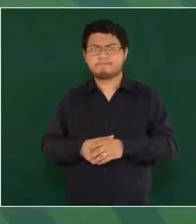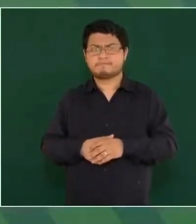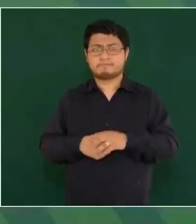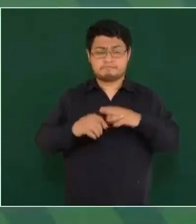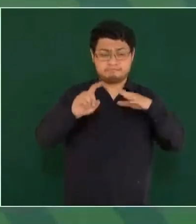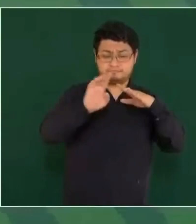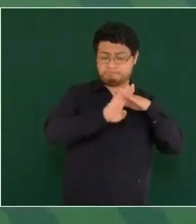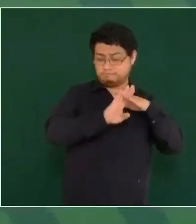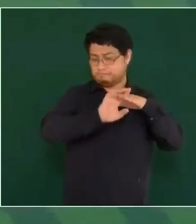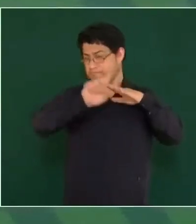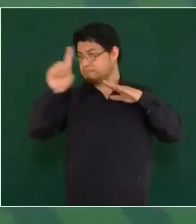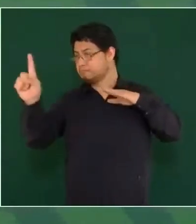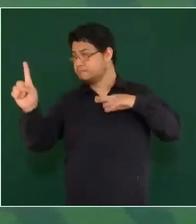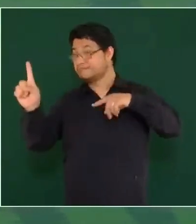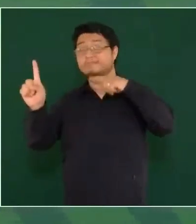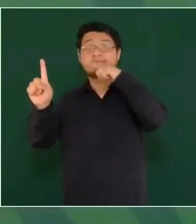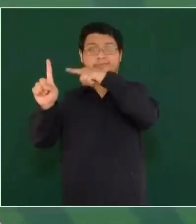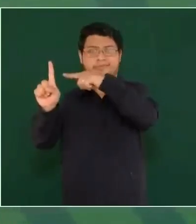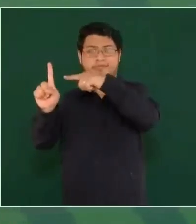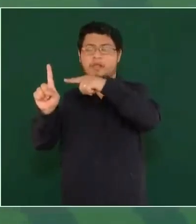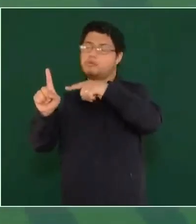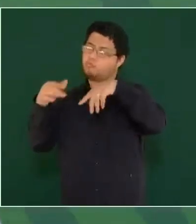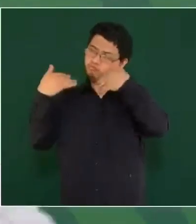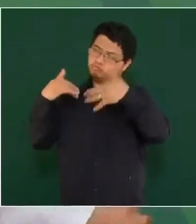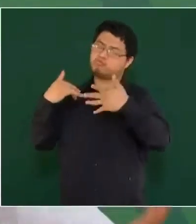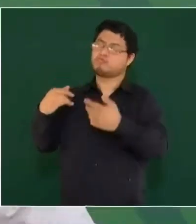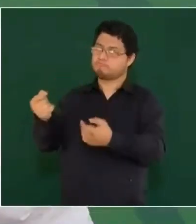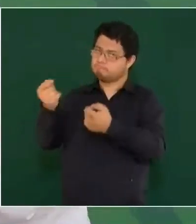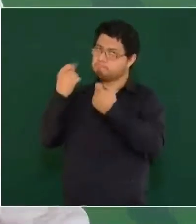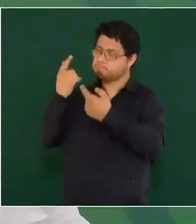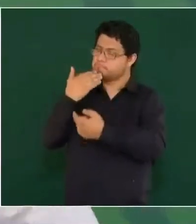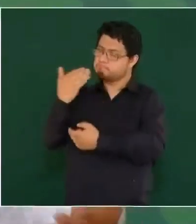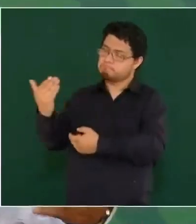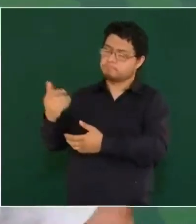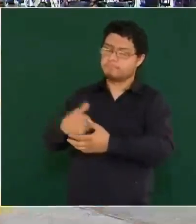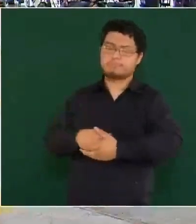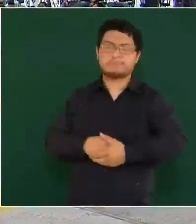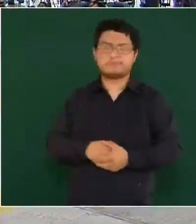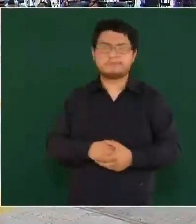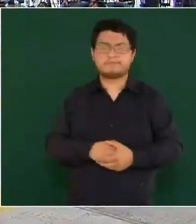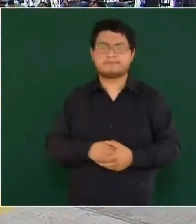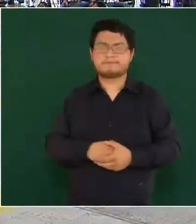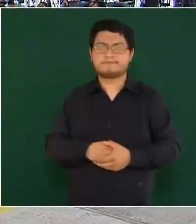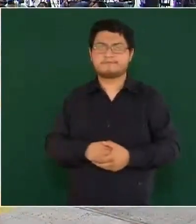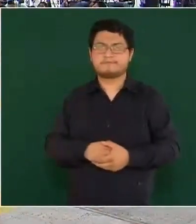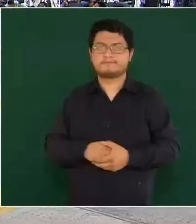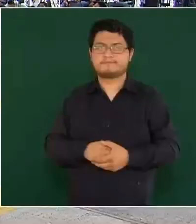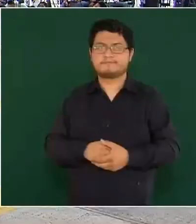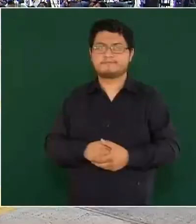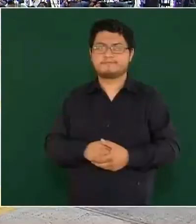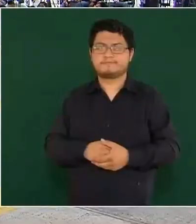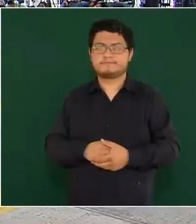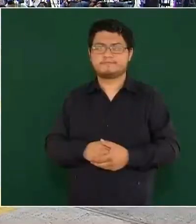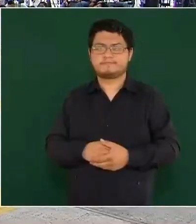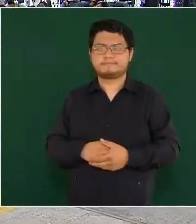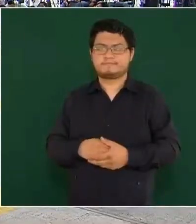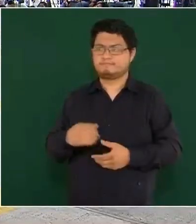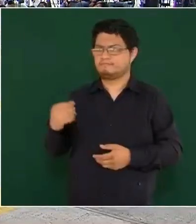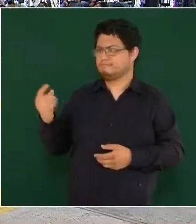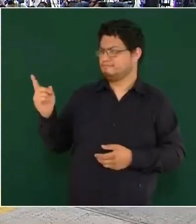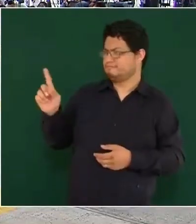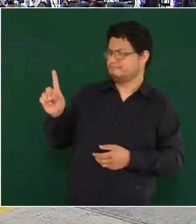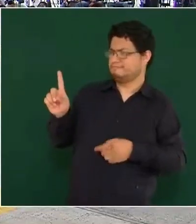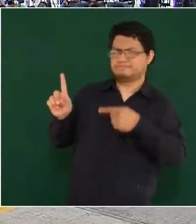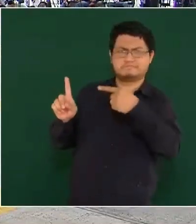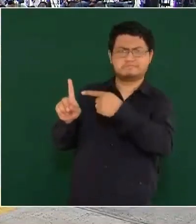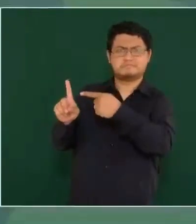excepcional entonces llegan a tener un capital una